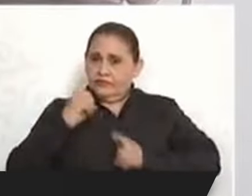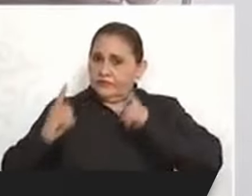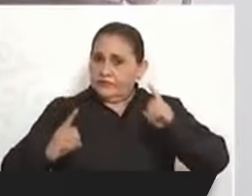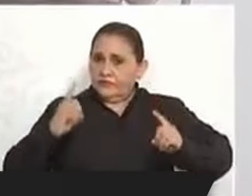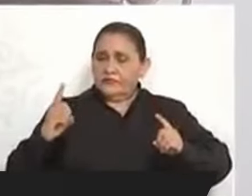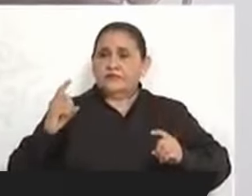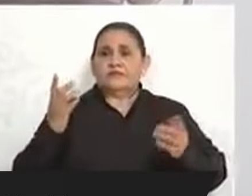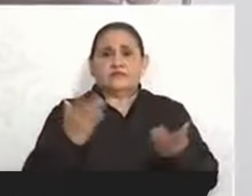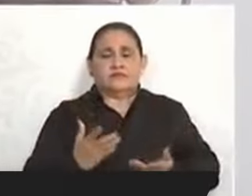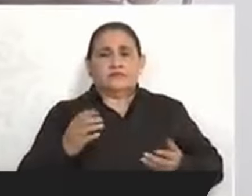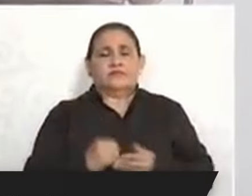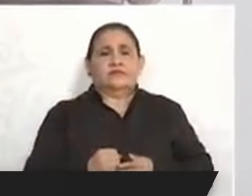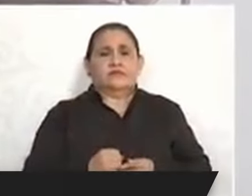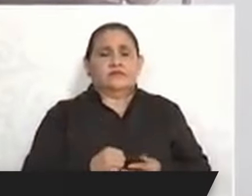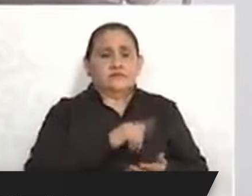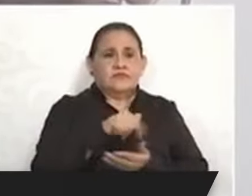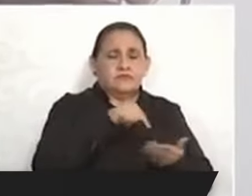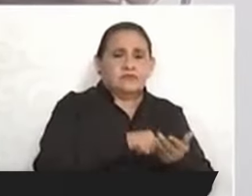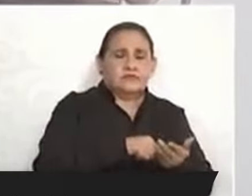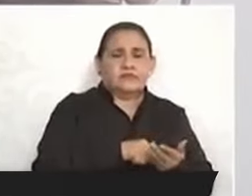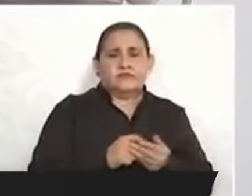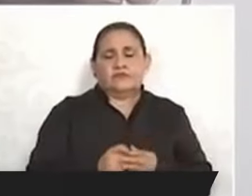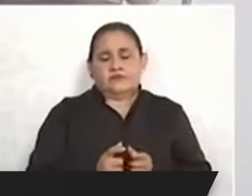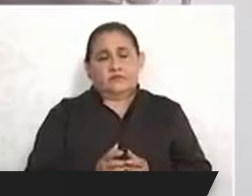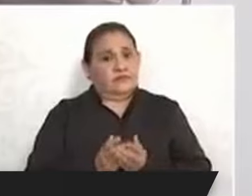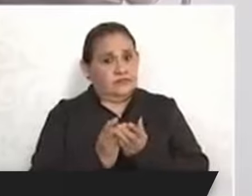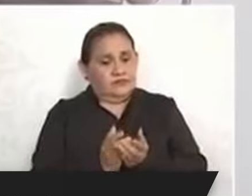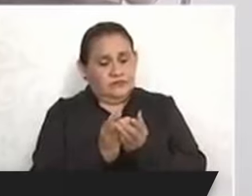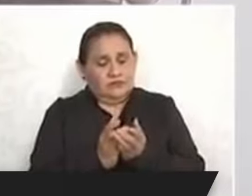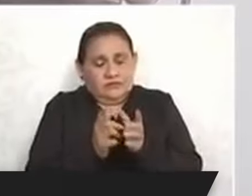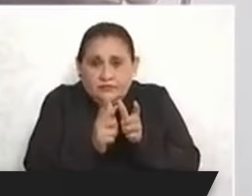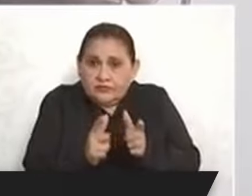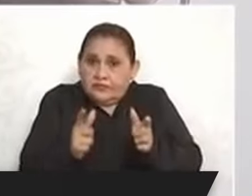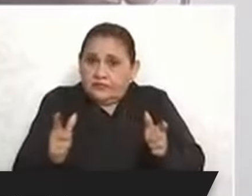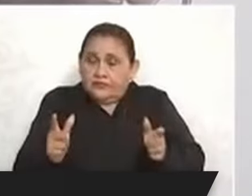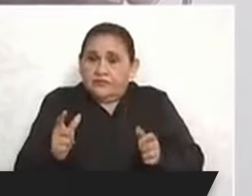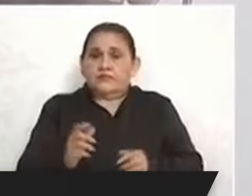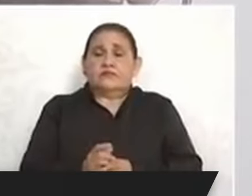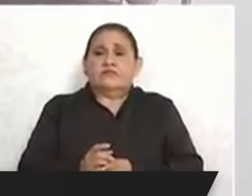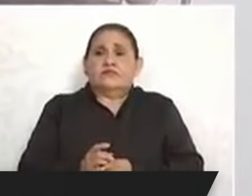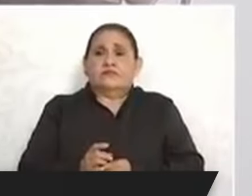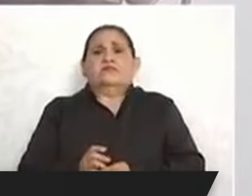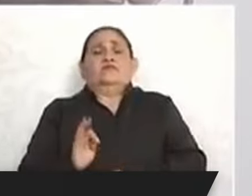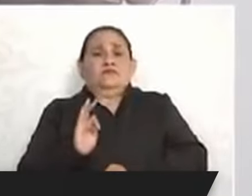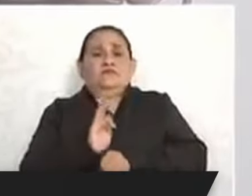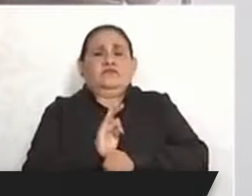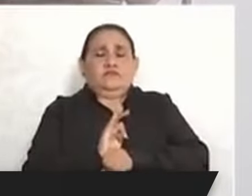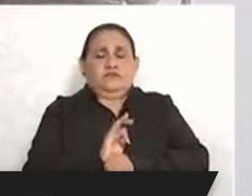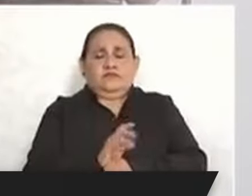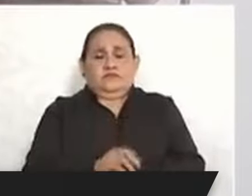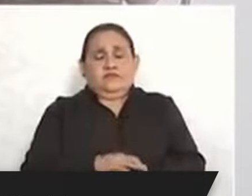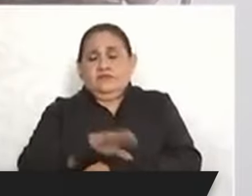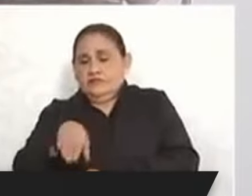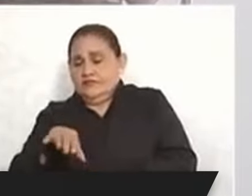se desarrollarán instalaciones portuarias para buques más grandes de la Marina, con lo que mejoraremos el sistema de búsqueda y rescate